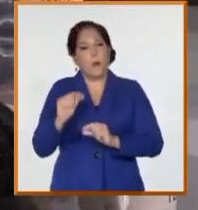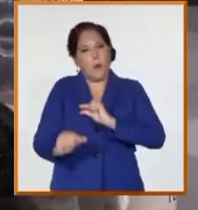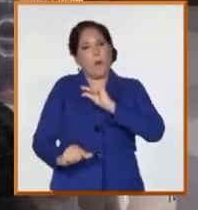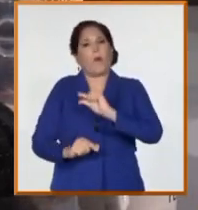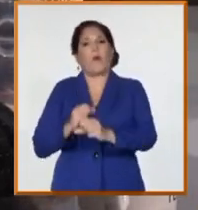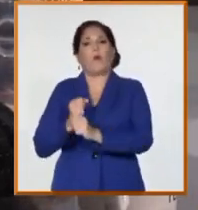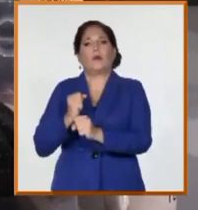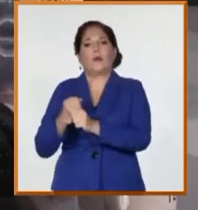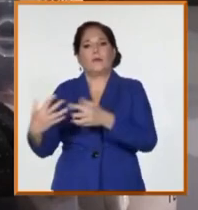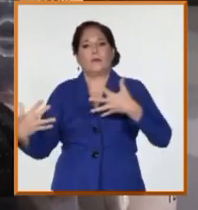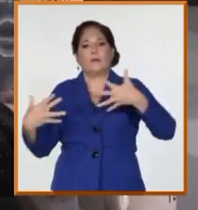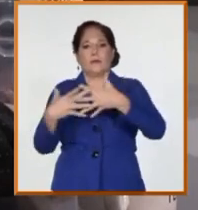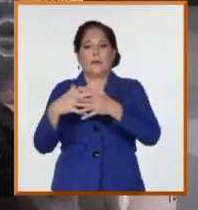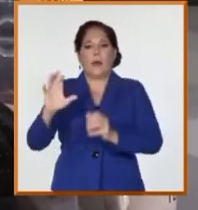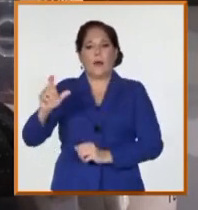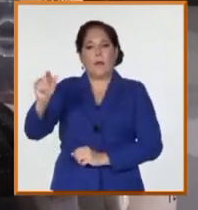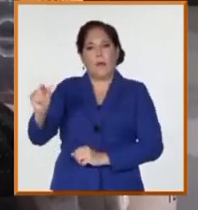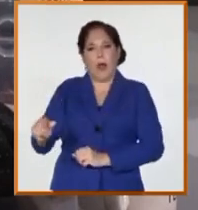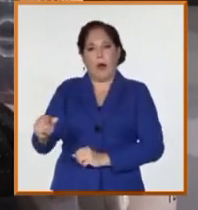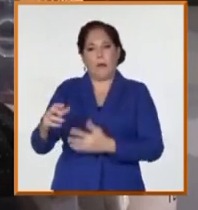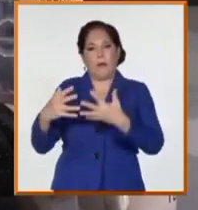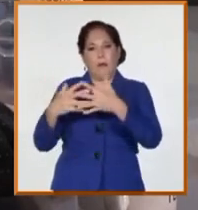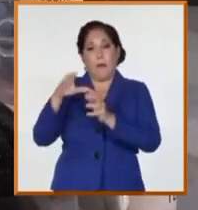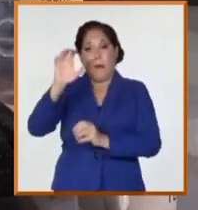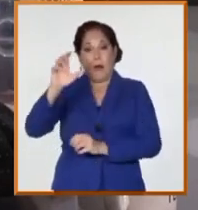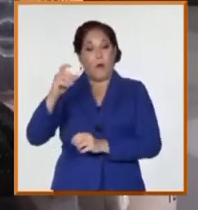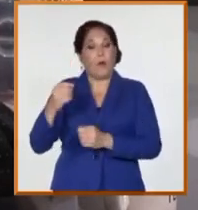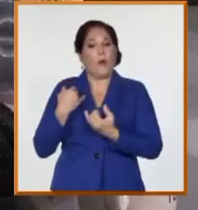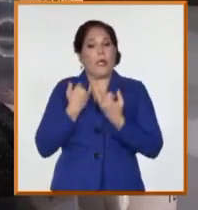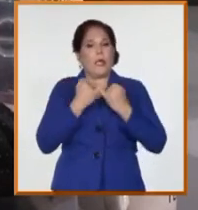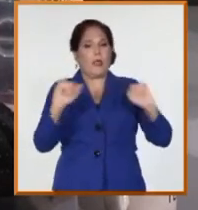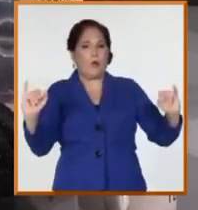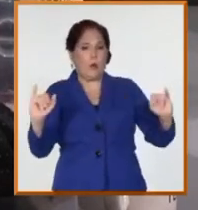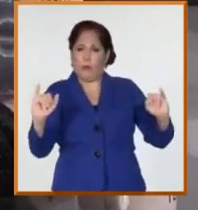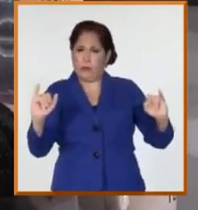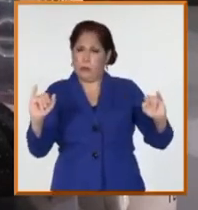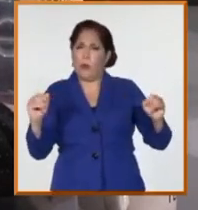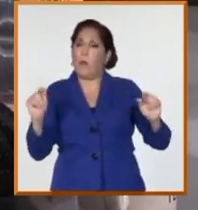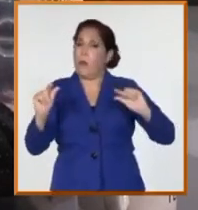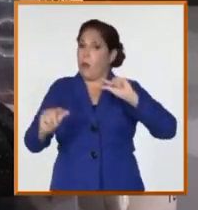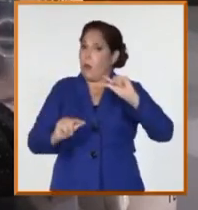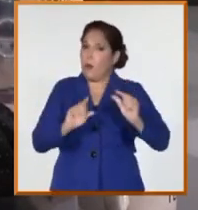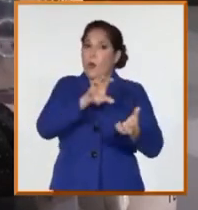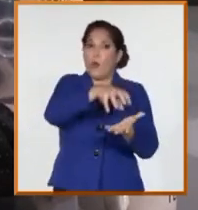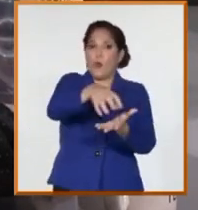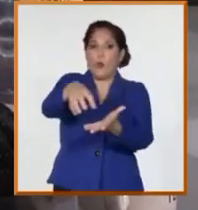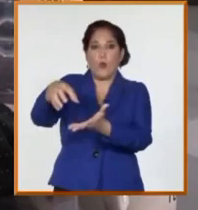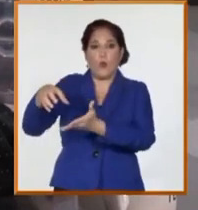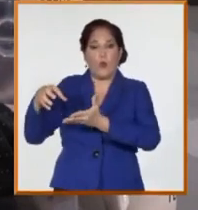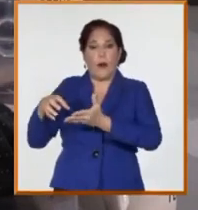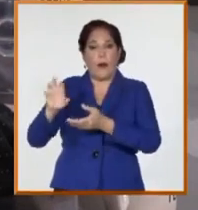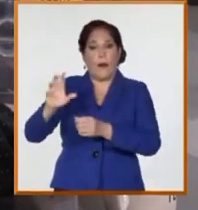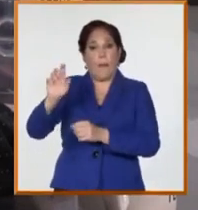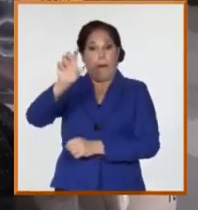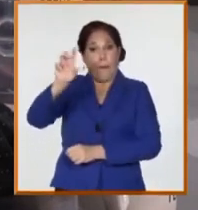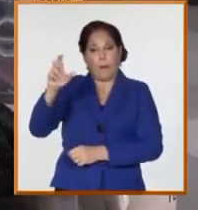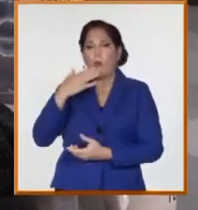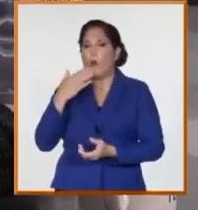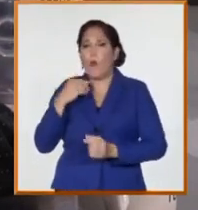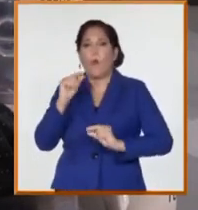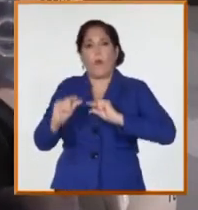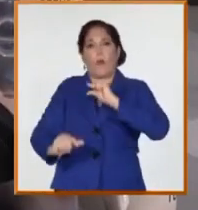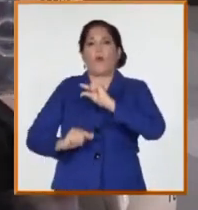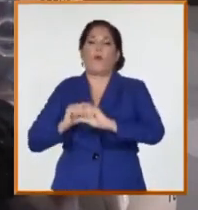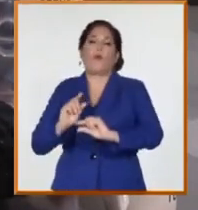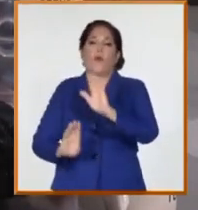con el banco es decir no se han tomado decisiones destinadas sino que en cada lugar se ha ido revisando con las autoridades bancarias Cómo van los pasos